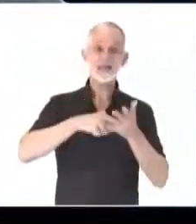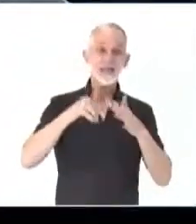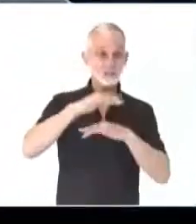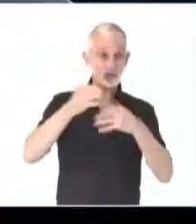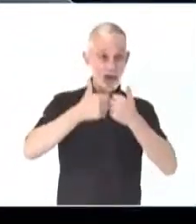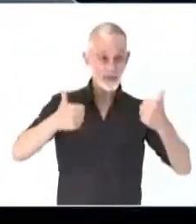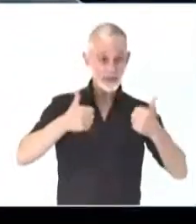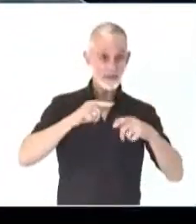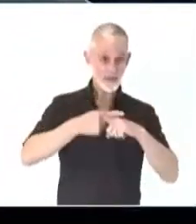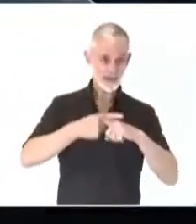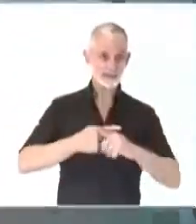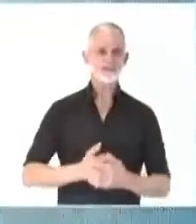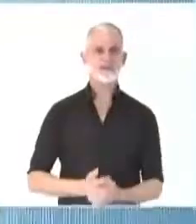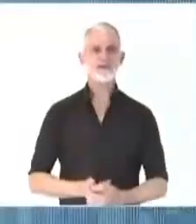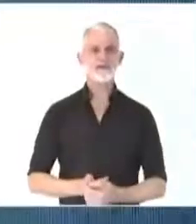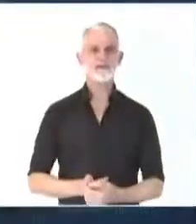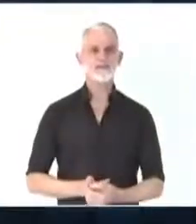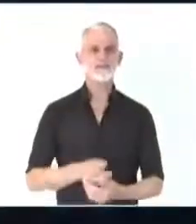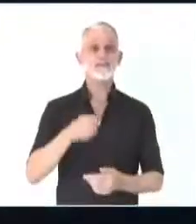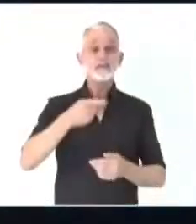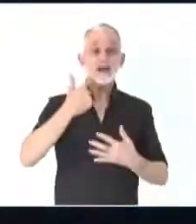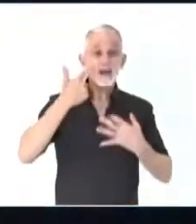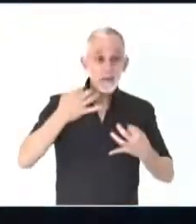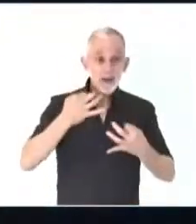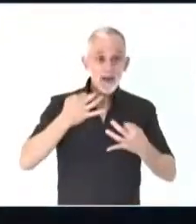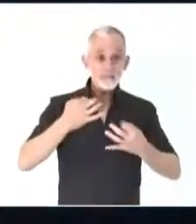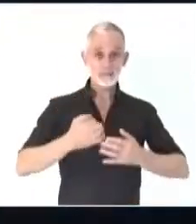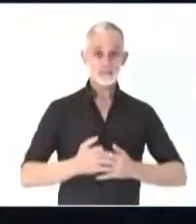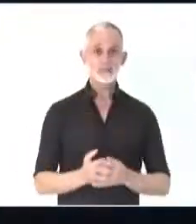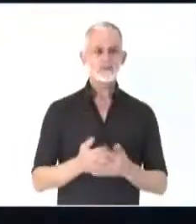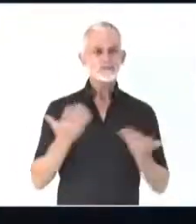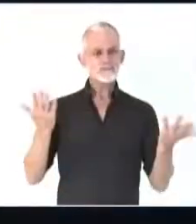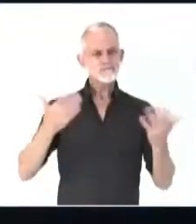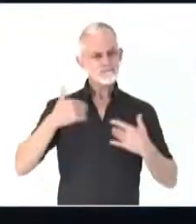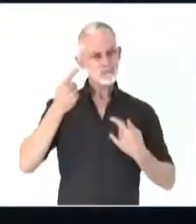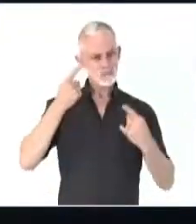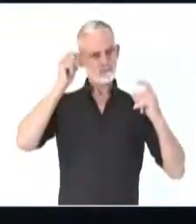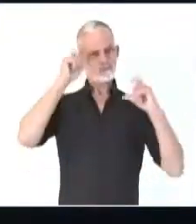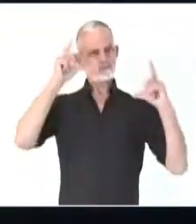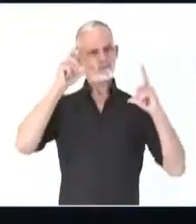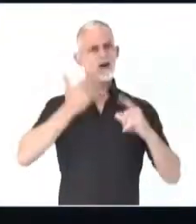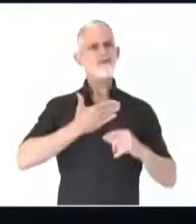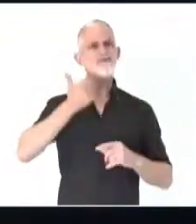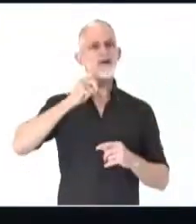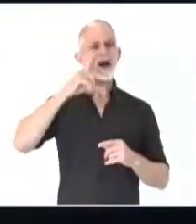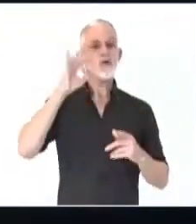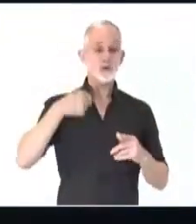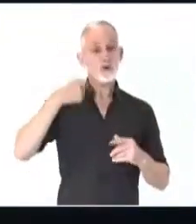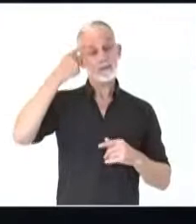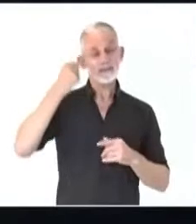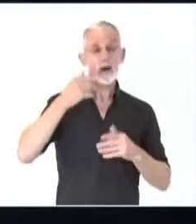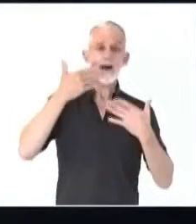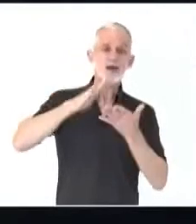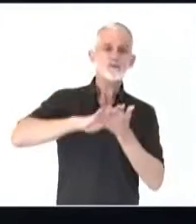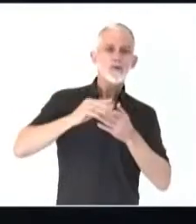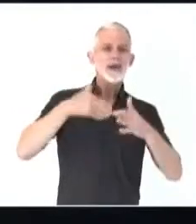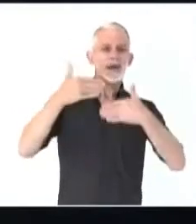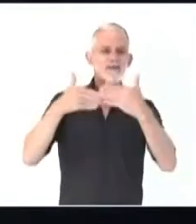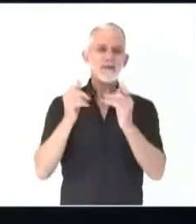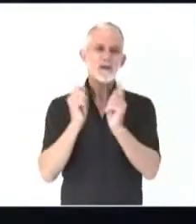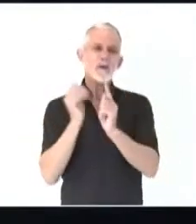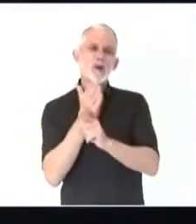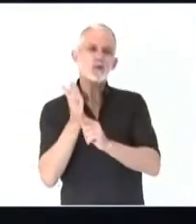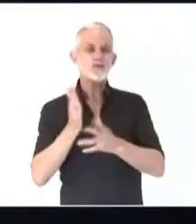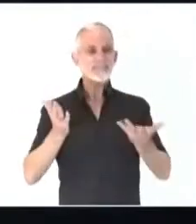debate, tiempo. Bueno, la verdad que me llama la atención escuchar a Facundo. Pensaba hablar un poco de desarrollo productivo y voy a tratar de que me entre en este minuto,